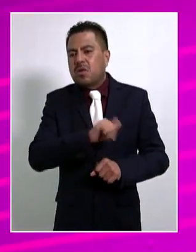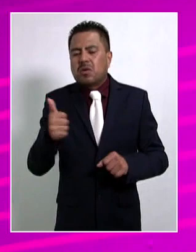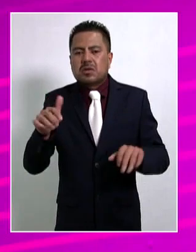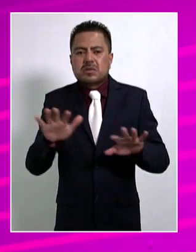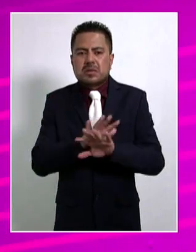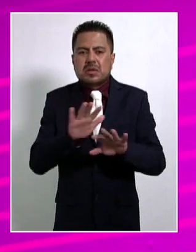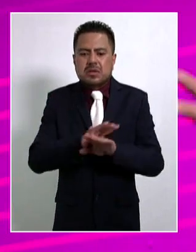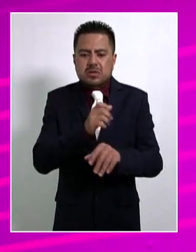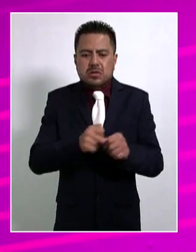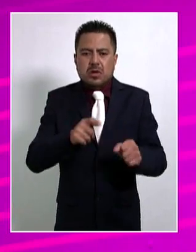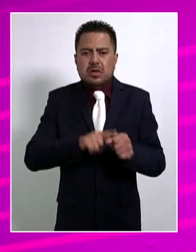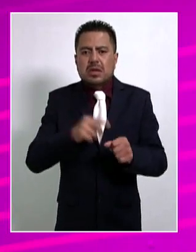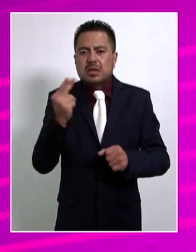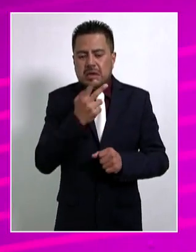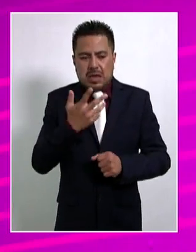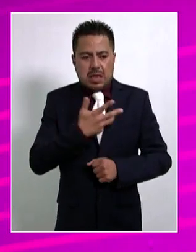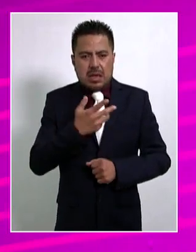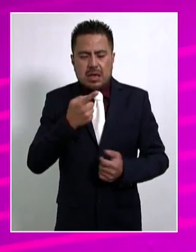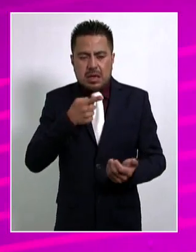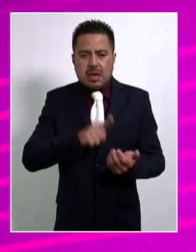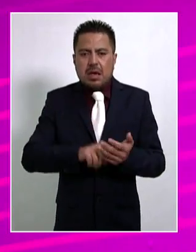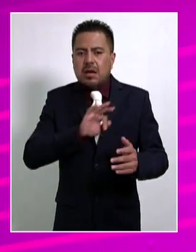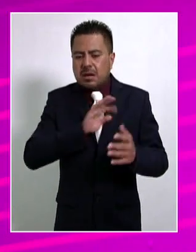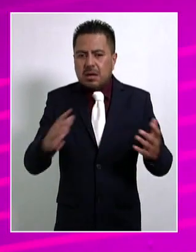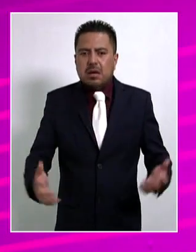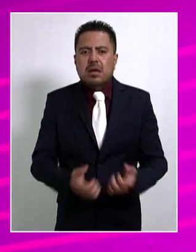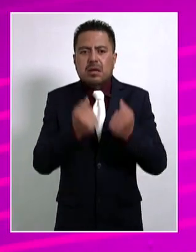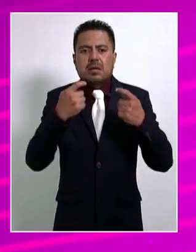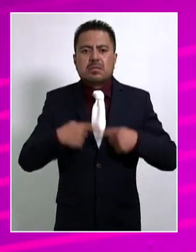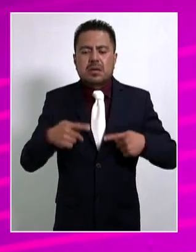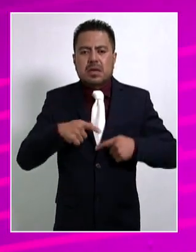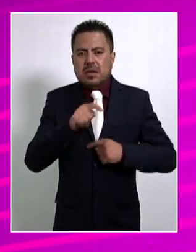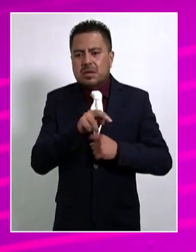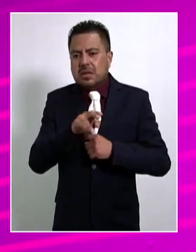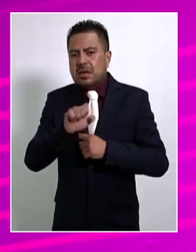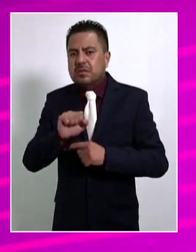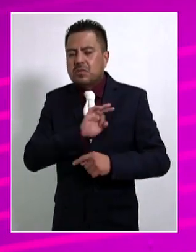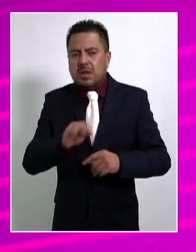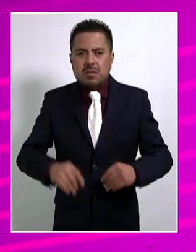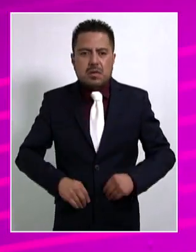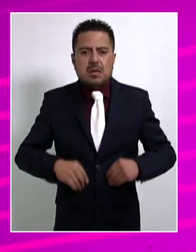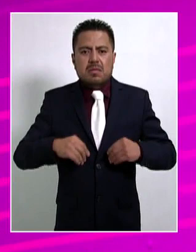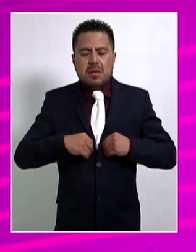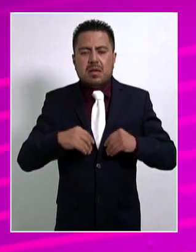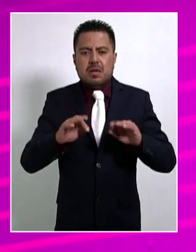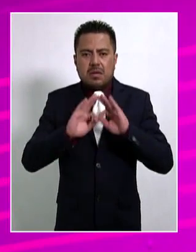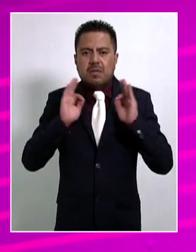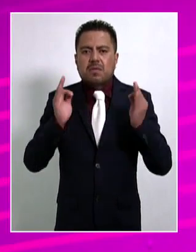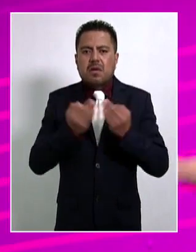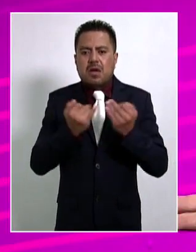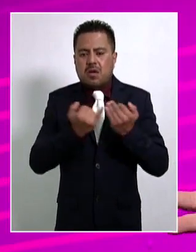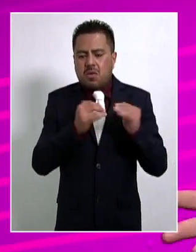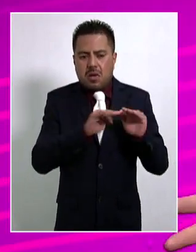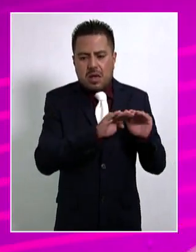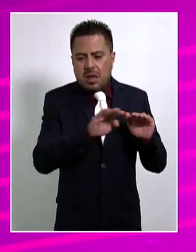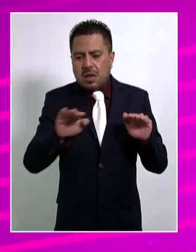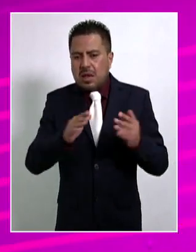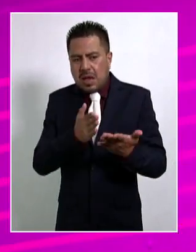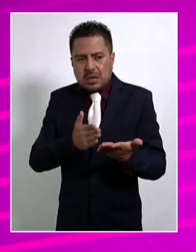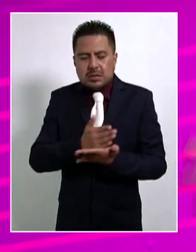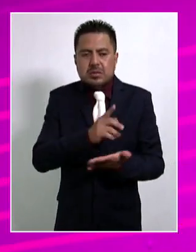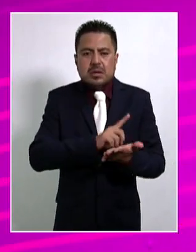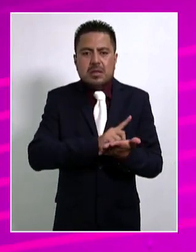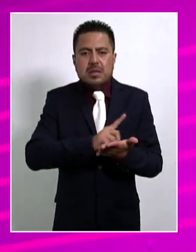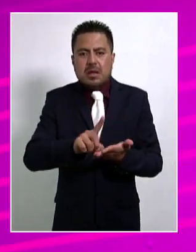transformaciones sociales se tienen que dar para lograr que las personas trans puedan vivir de manera igualitaria en el acceso a